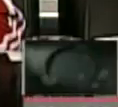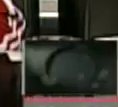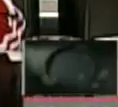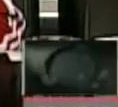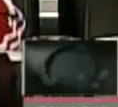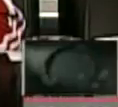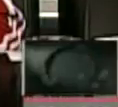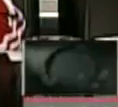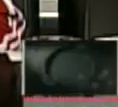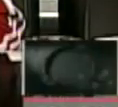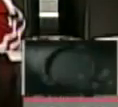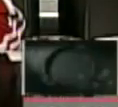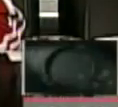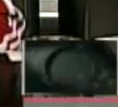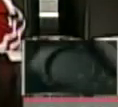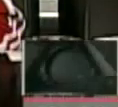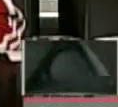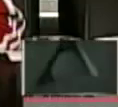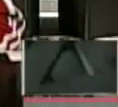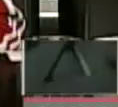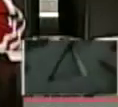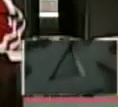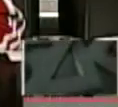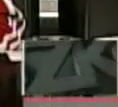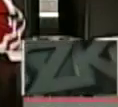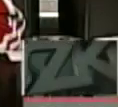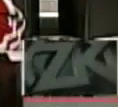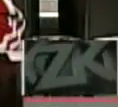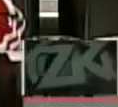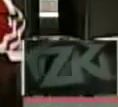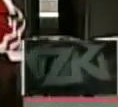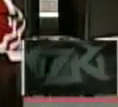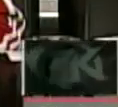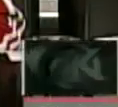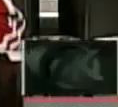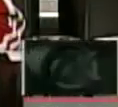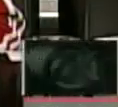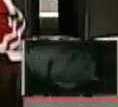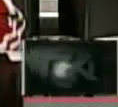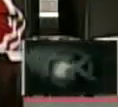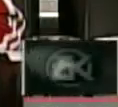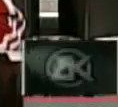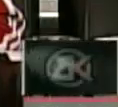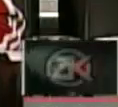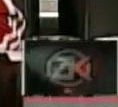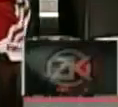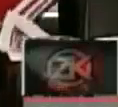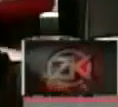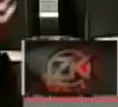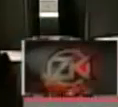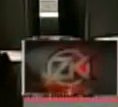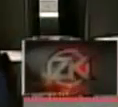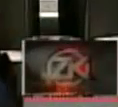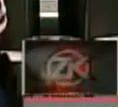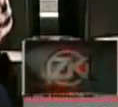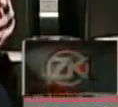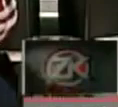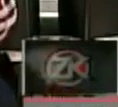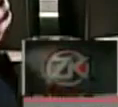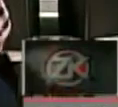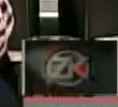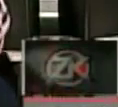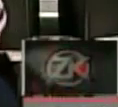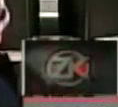nuestra profunda tristeza por la pérdida física del compañero Carlos Aranguren. Y bueno, también están pasando